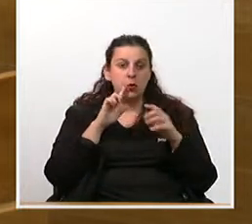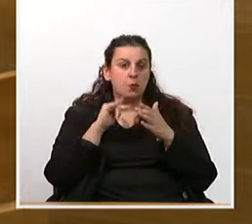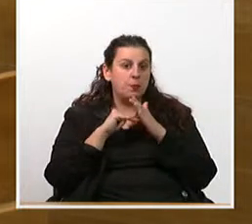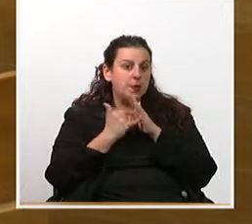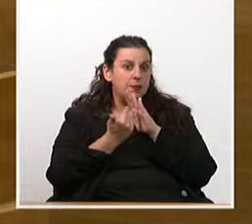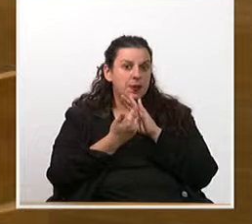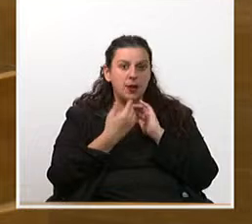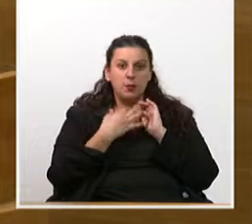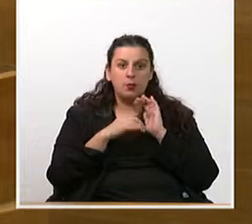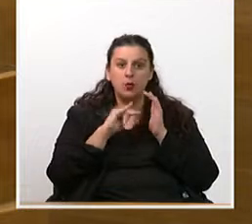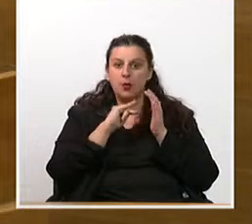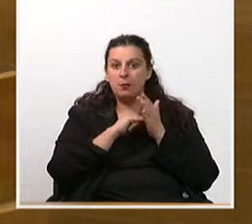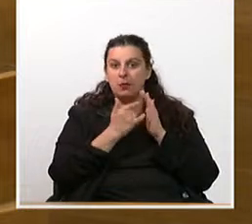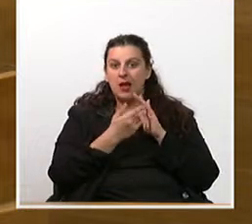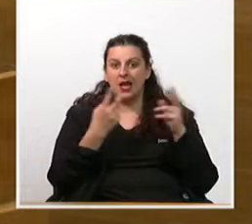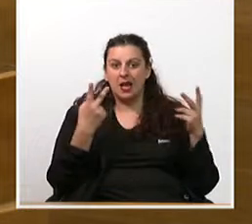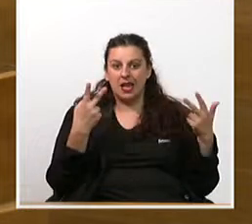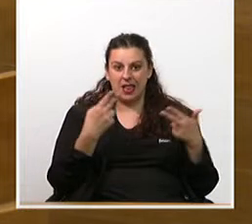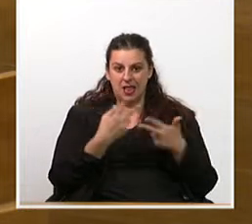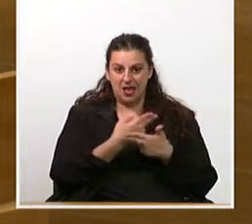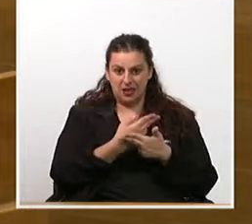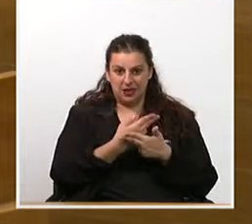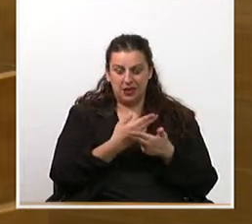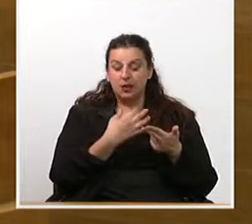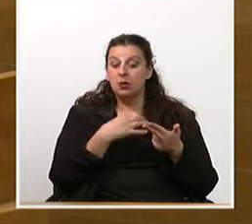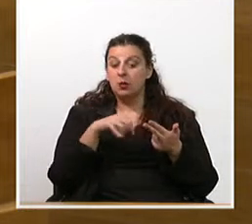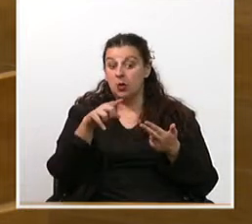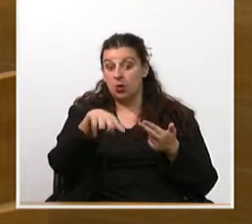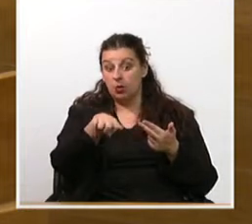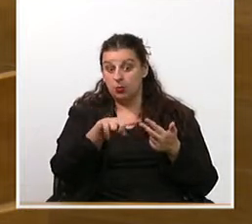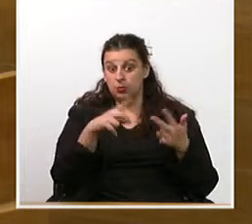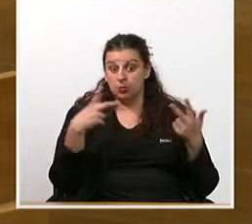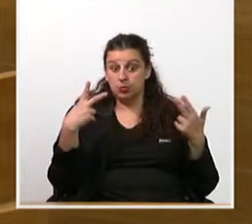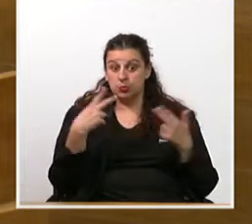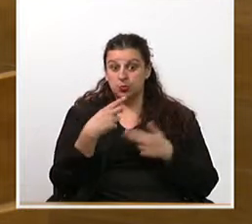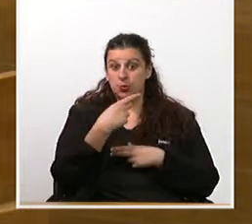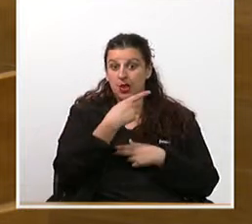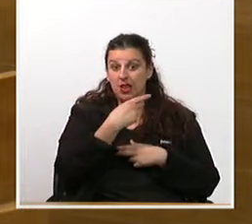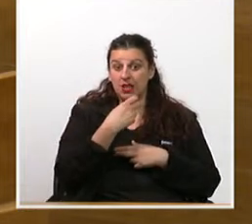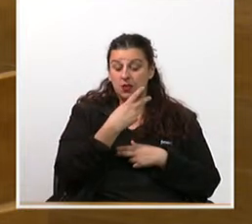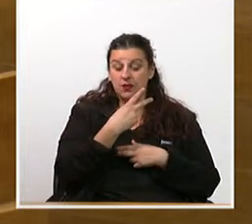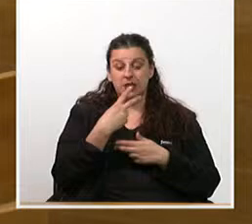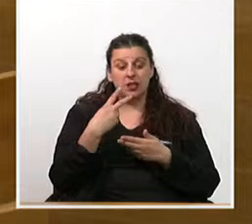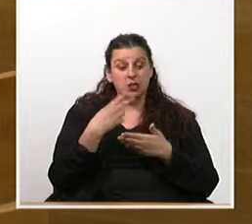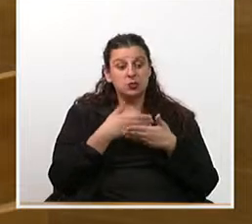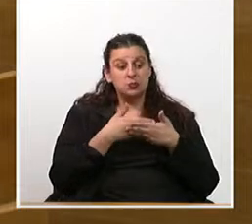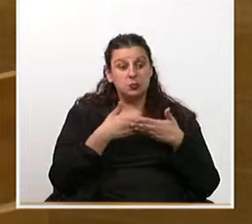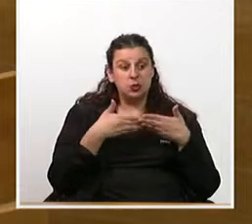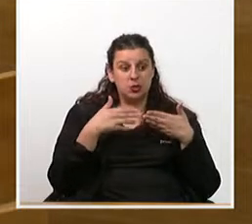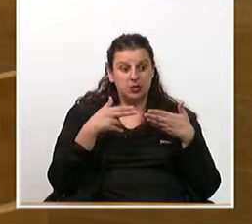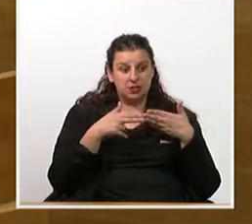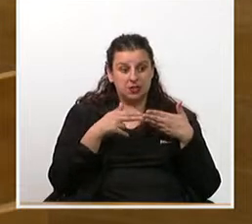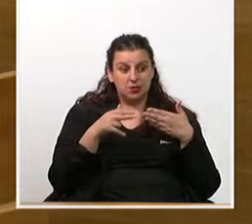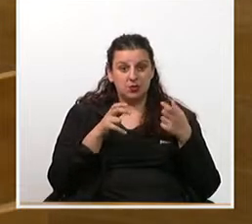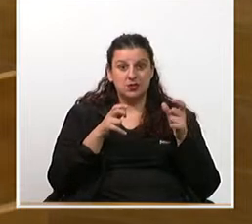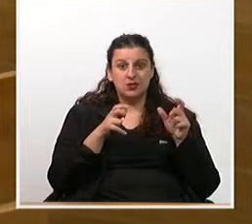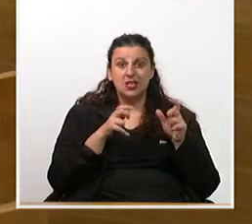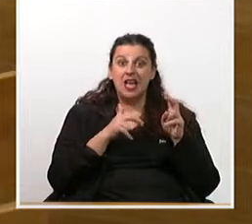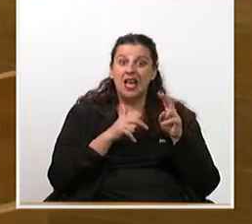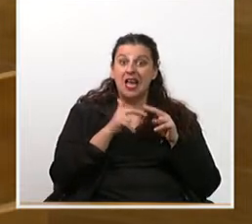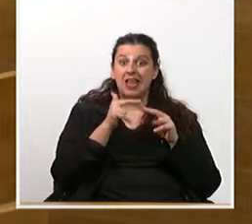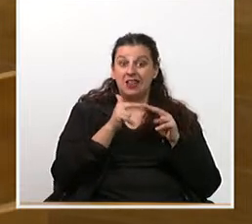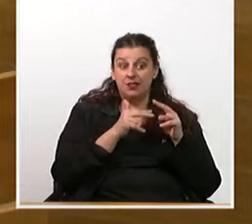el retall ved han r2 mill deos de la partida de edific